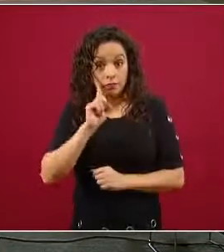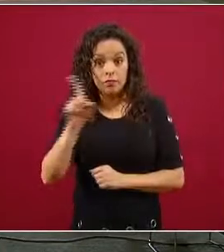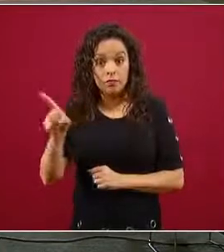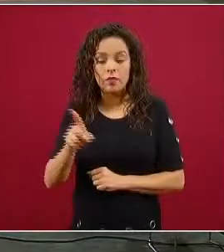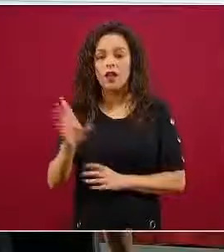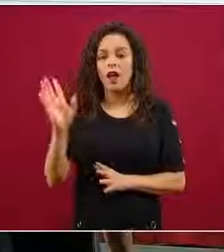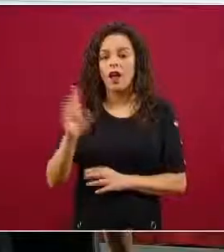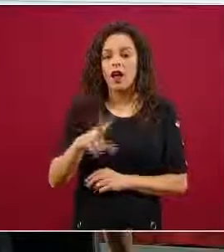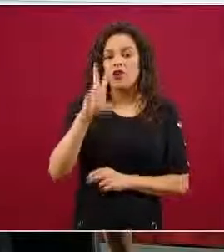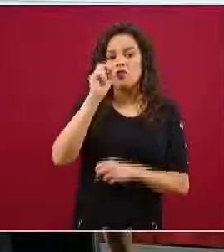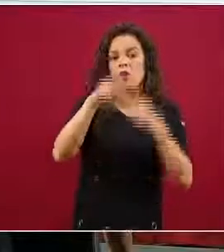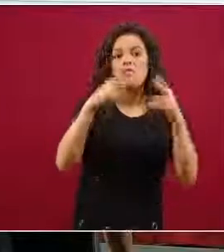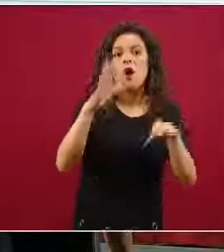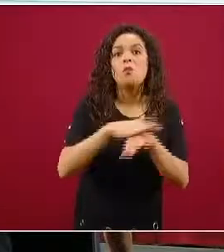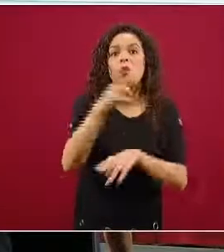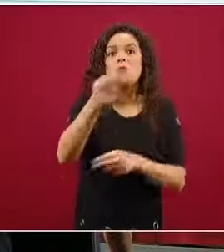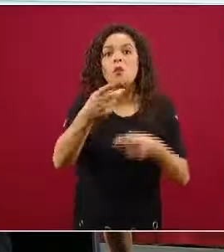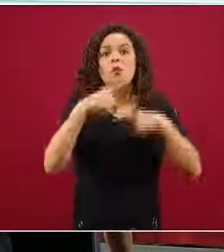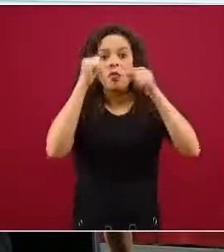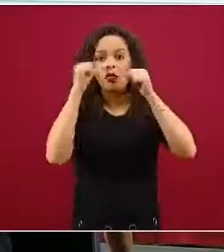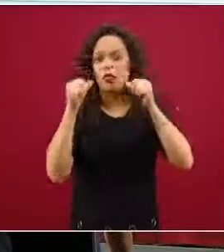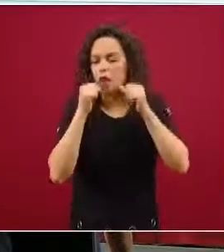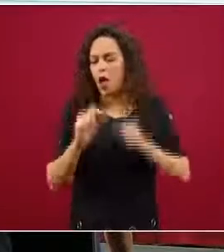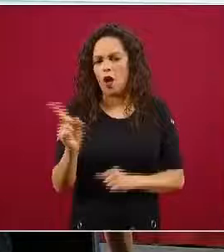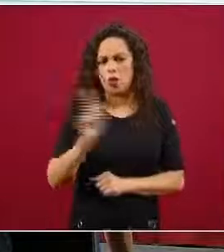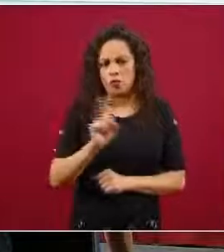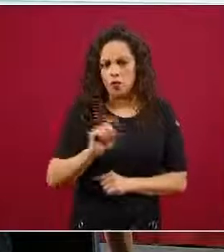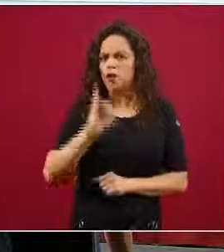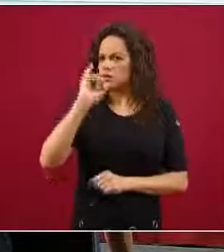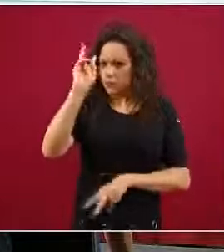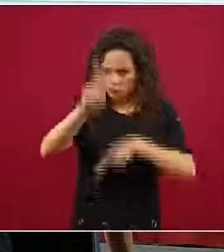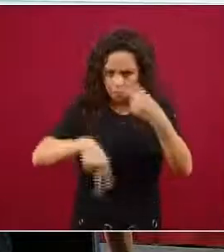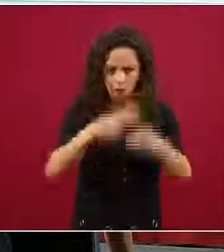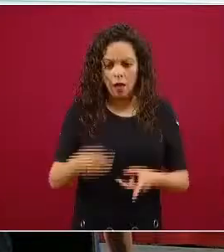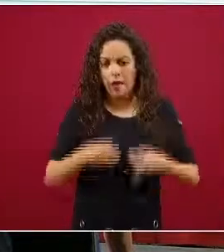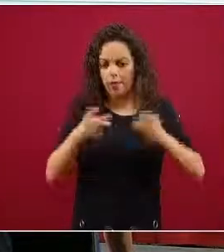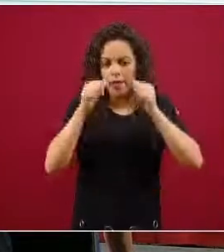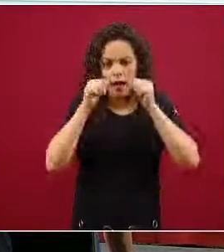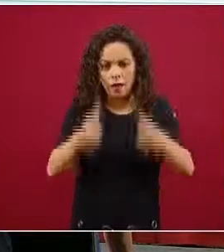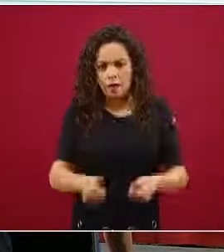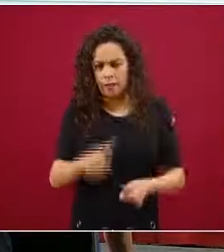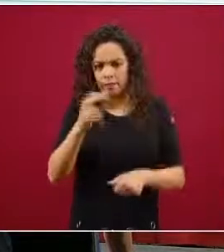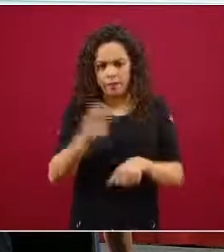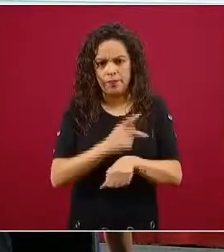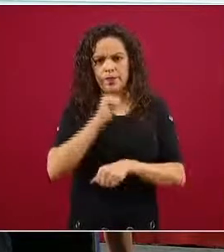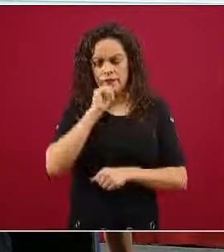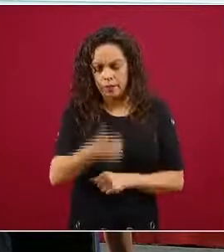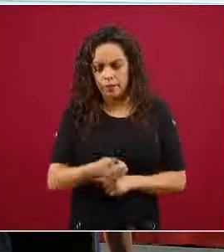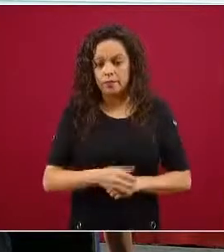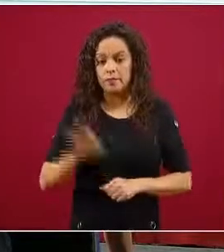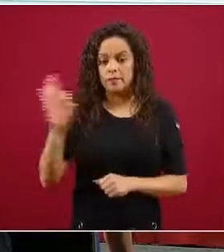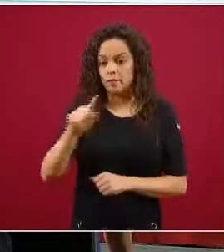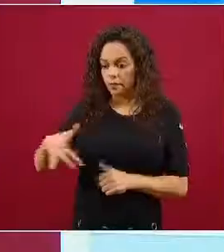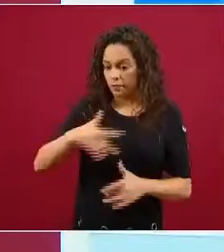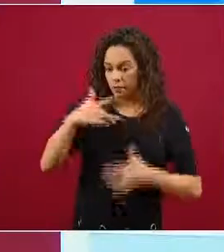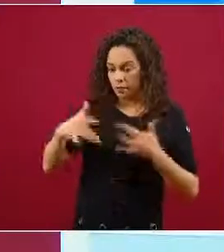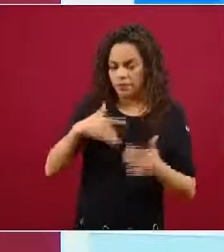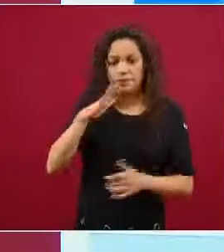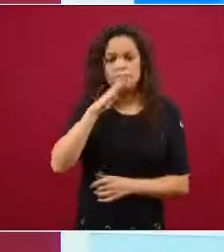alguna de estas. Ahora, ante la epidemia se suman también los posibles signos y síntomas de tener